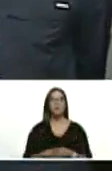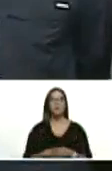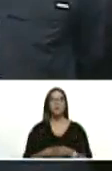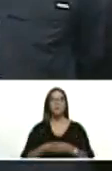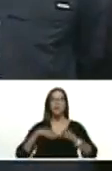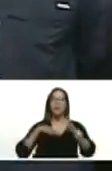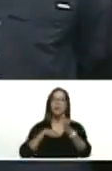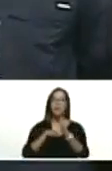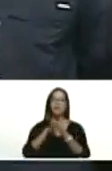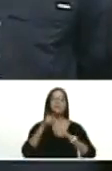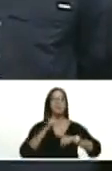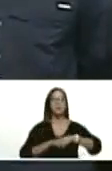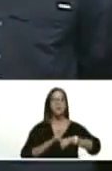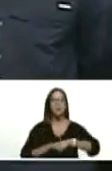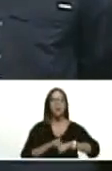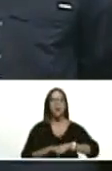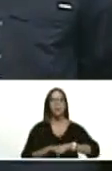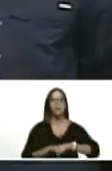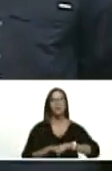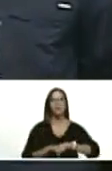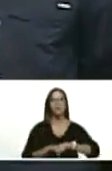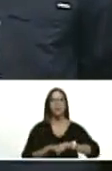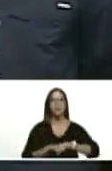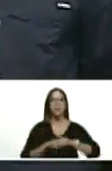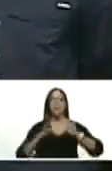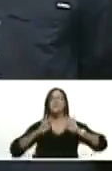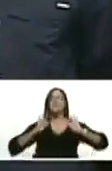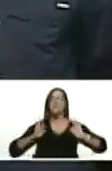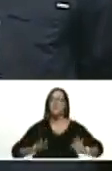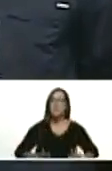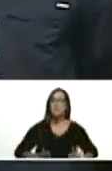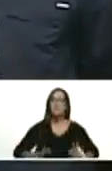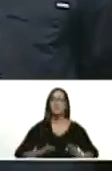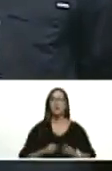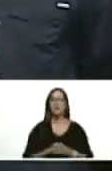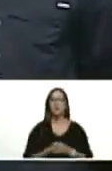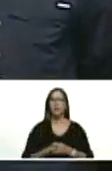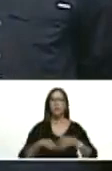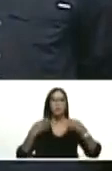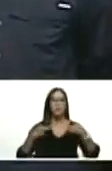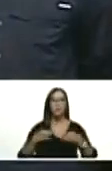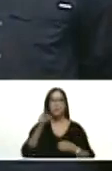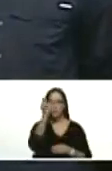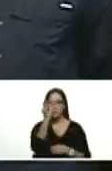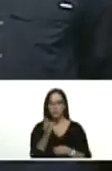trascendió el tiempo físico, biológico de un hombre